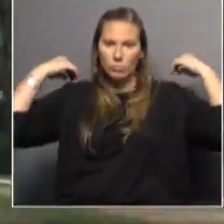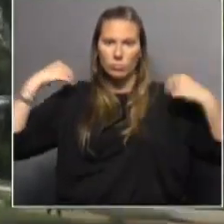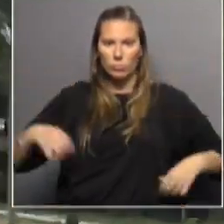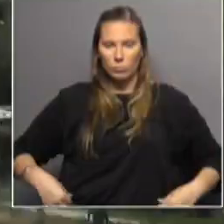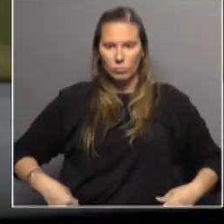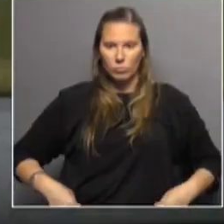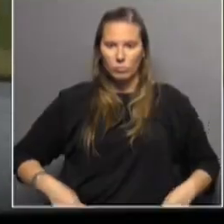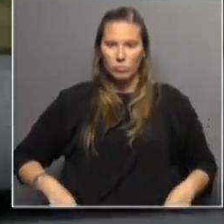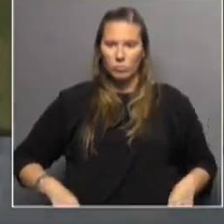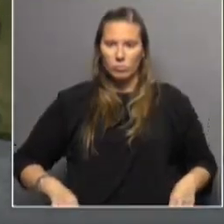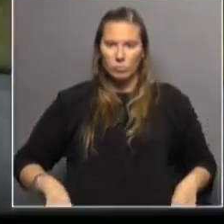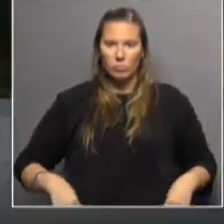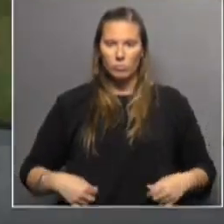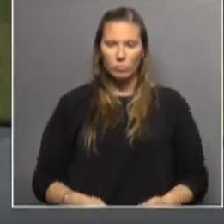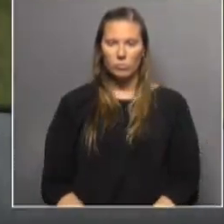Maravilla.